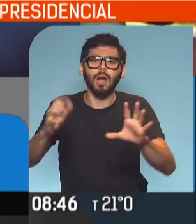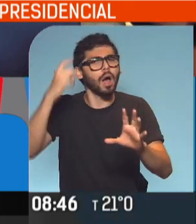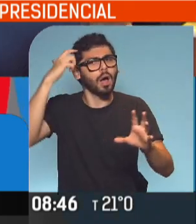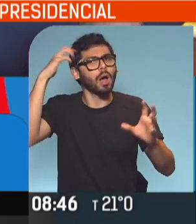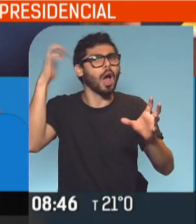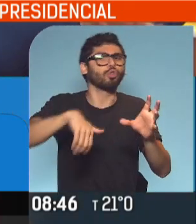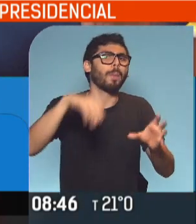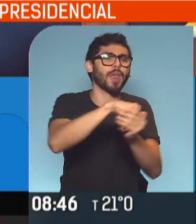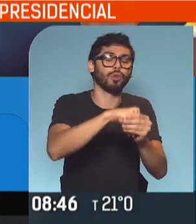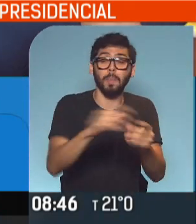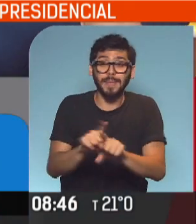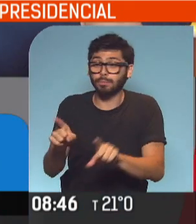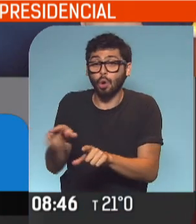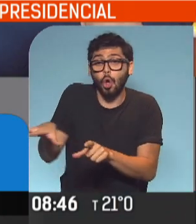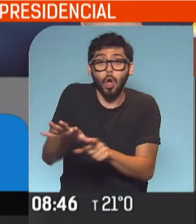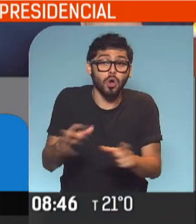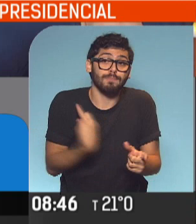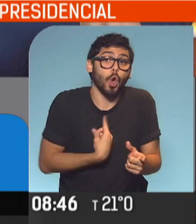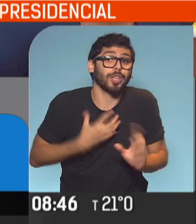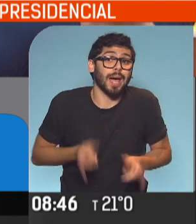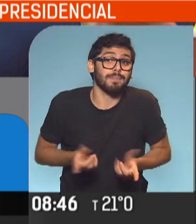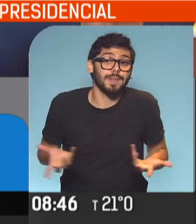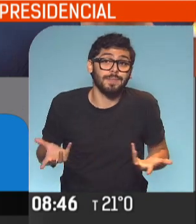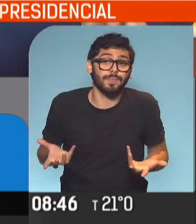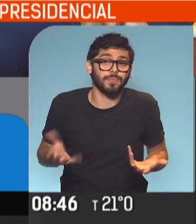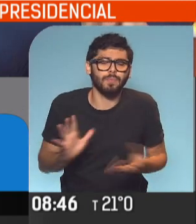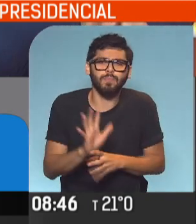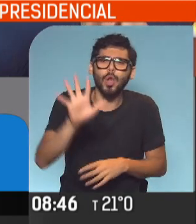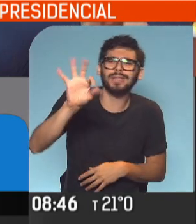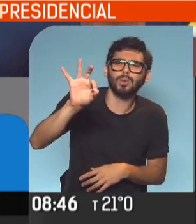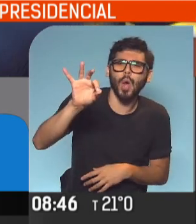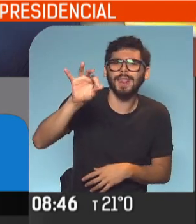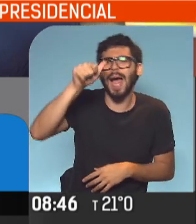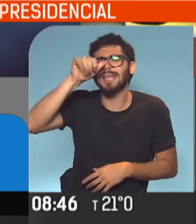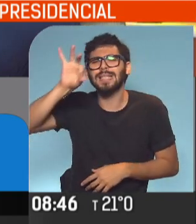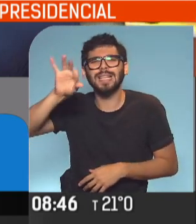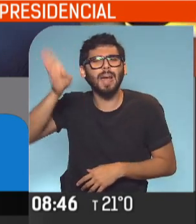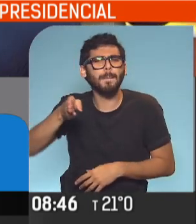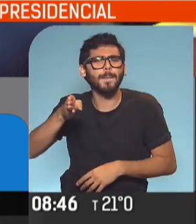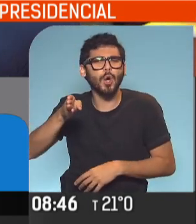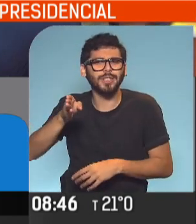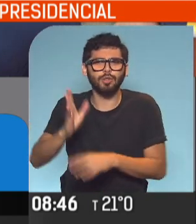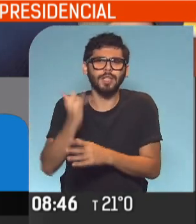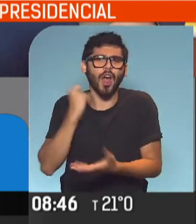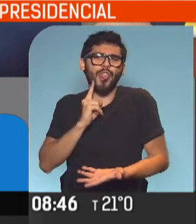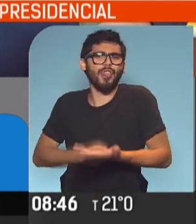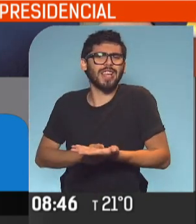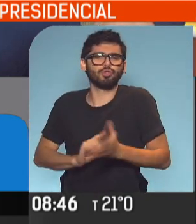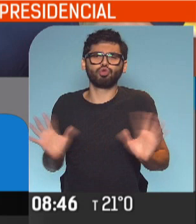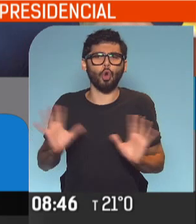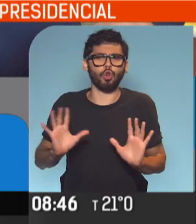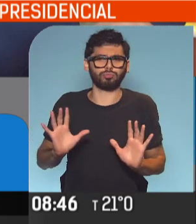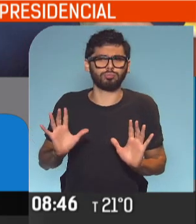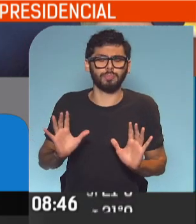les pasa de que no pasa nosotros no esto es así tener por lo menos un 50 un 60 por ciento de la sociedad argentina que tiene posición tomada después tienes un